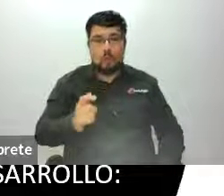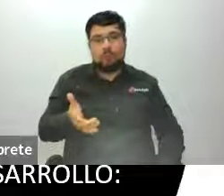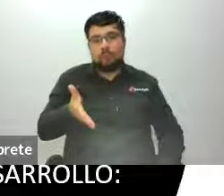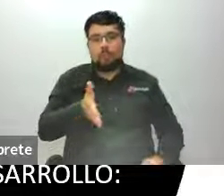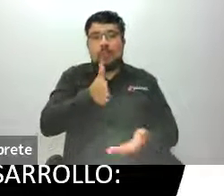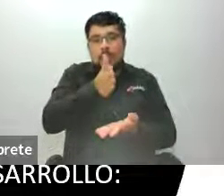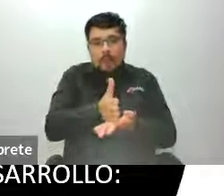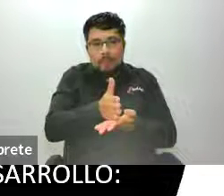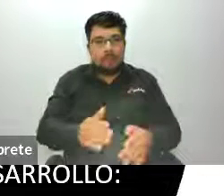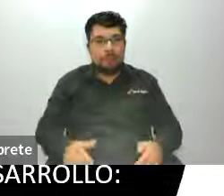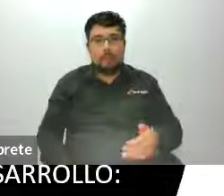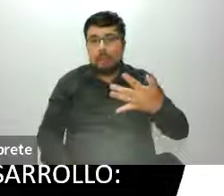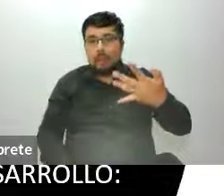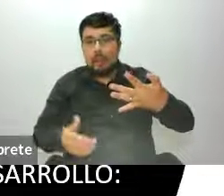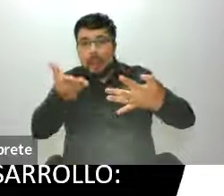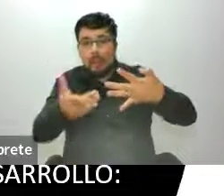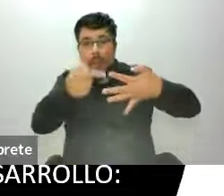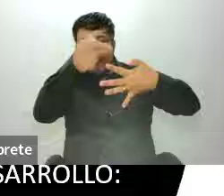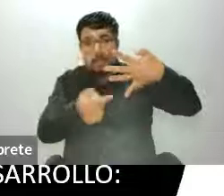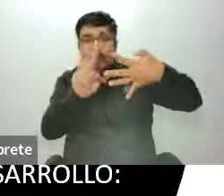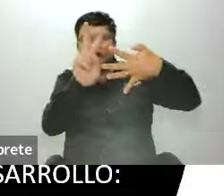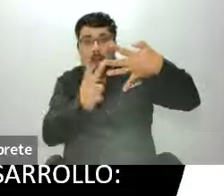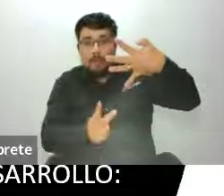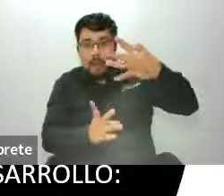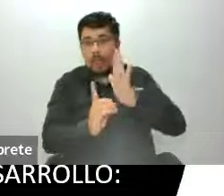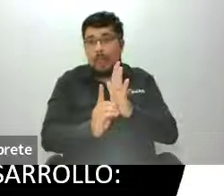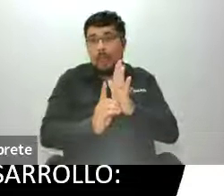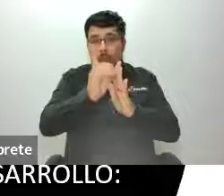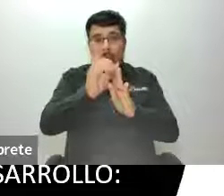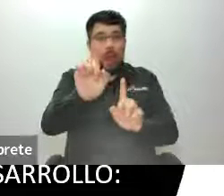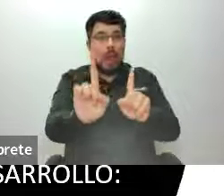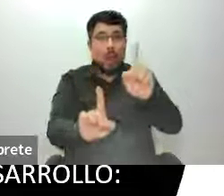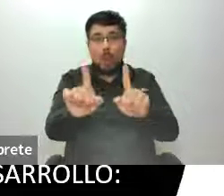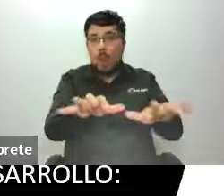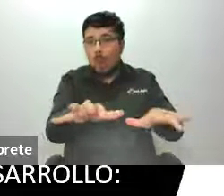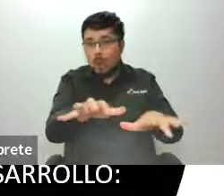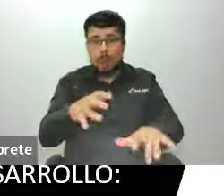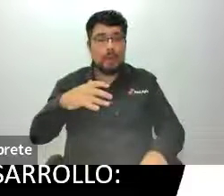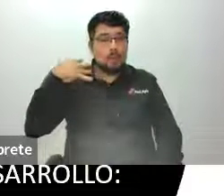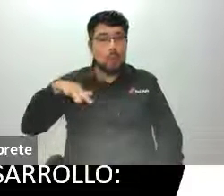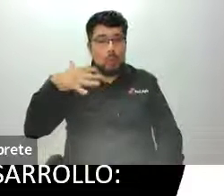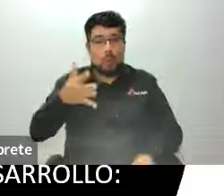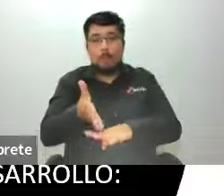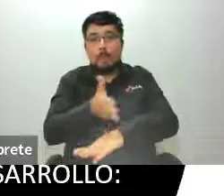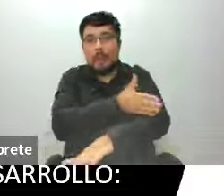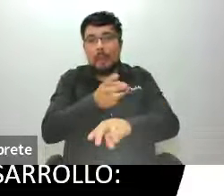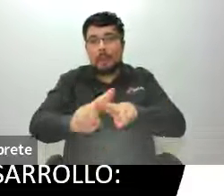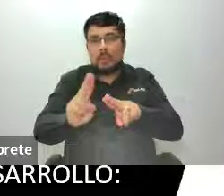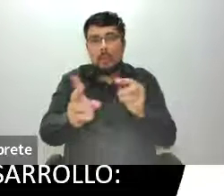está en estas variables de desarrollo, algunos elementos que son propicios para poder hacer un diagnóstico de